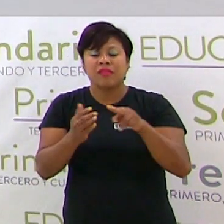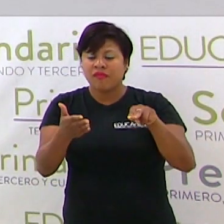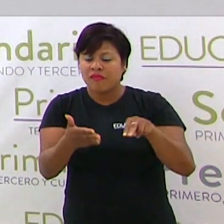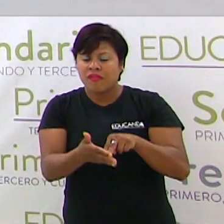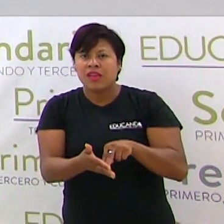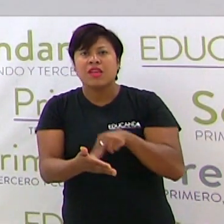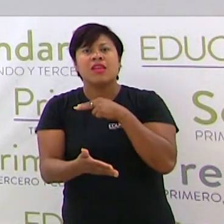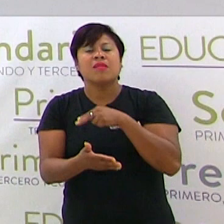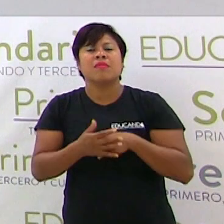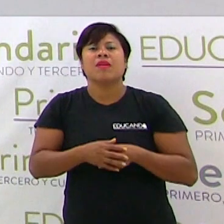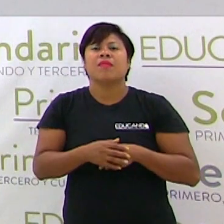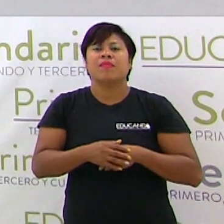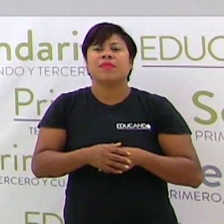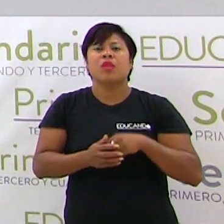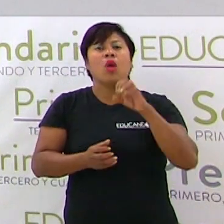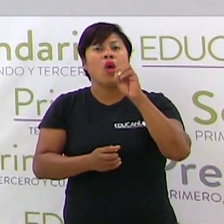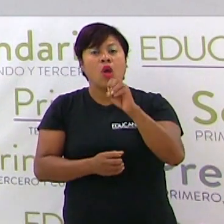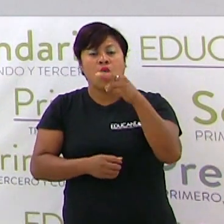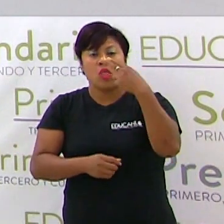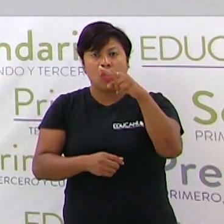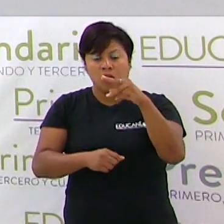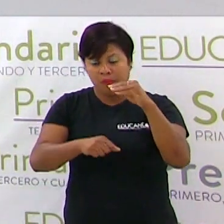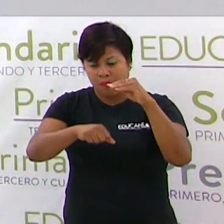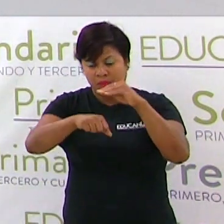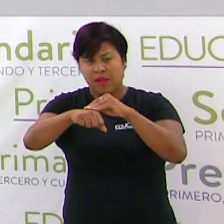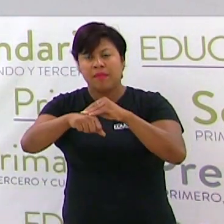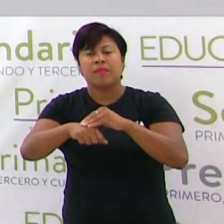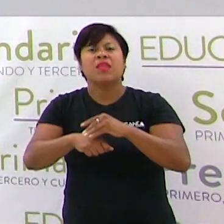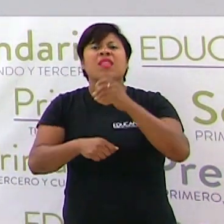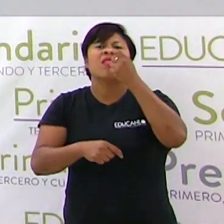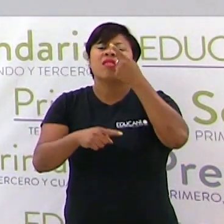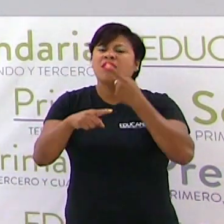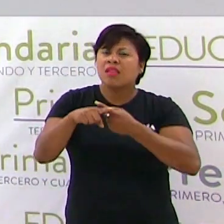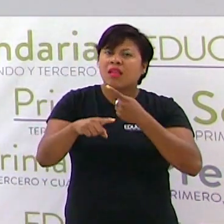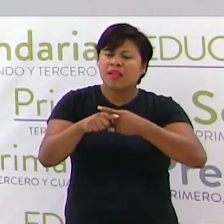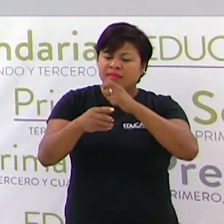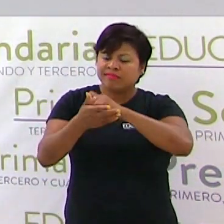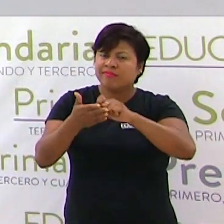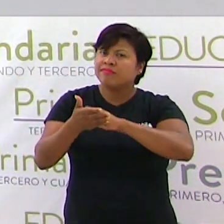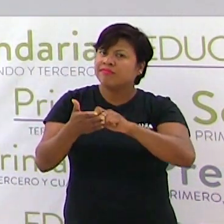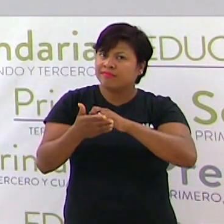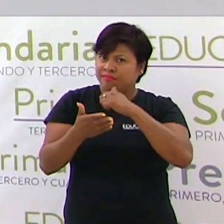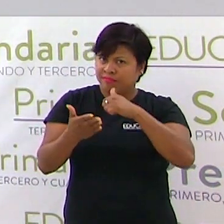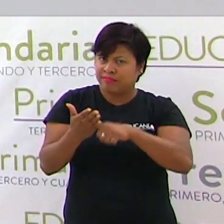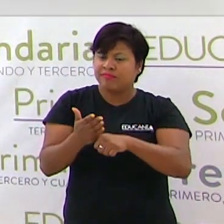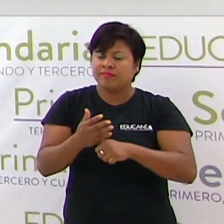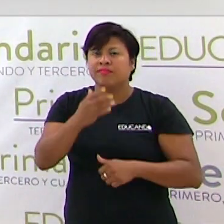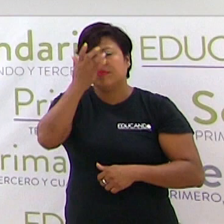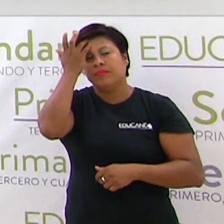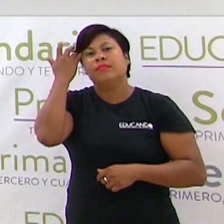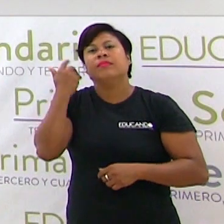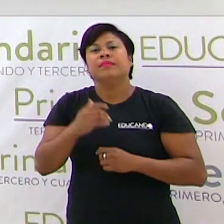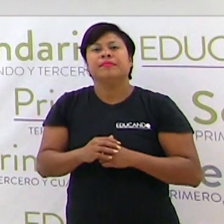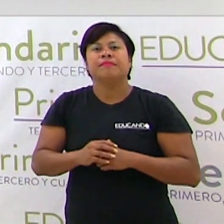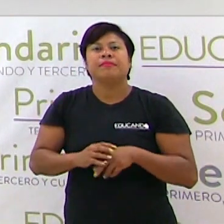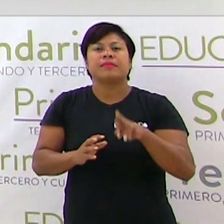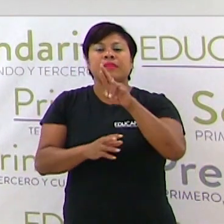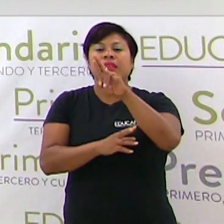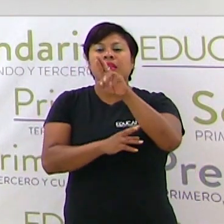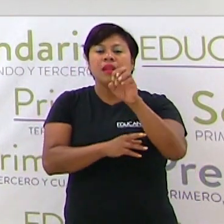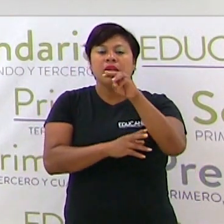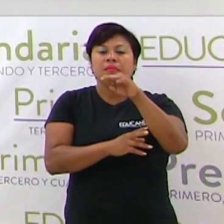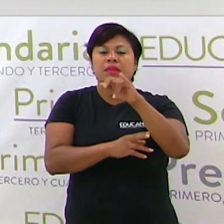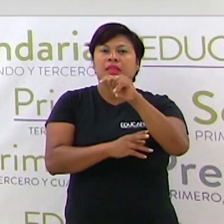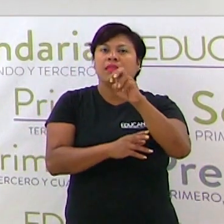firma o nombre de quien escribió o del remitente, de